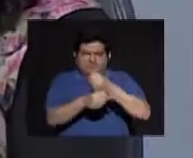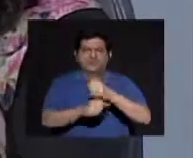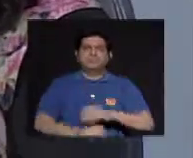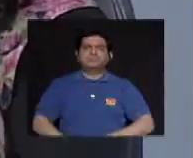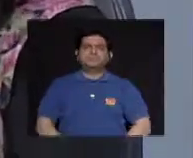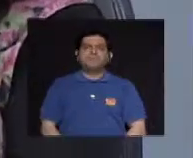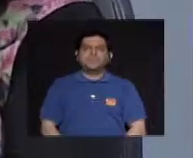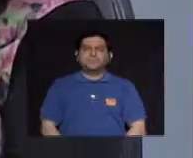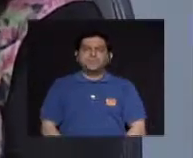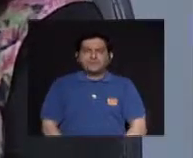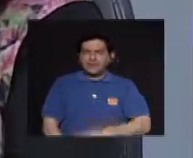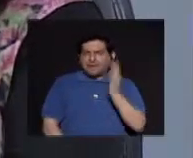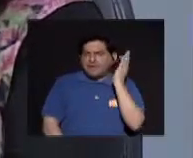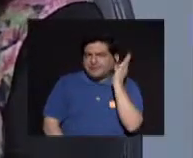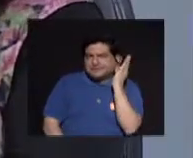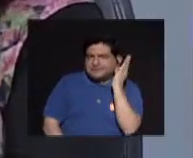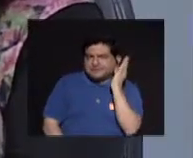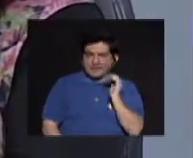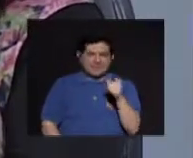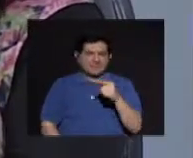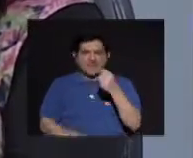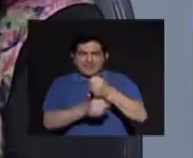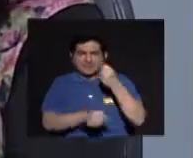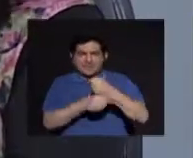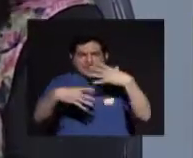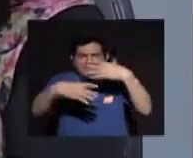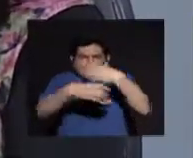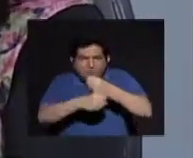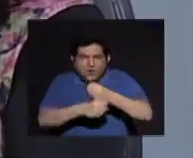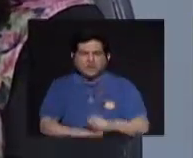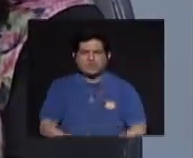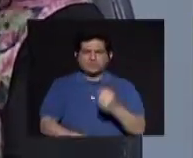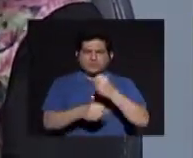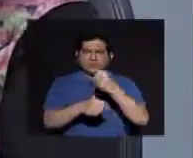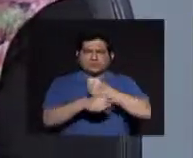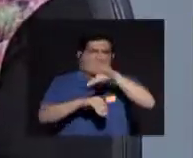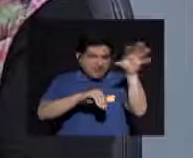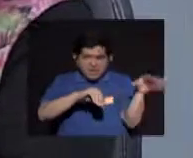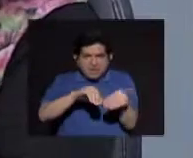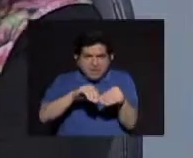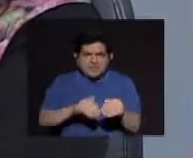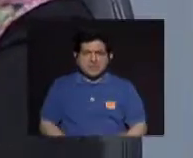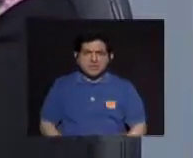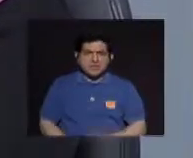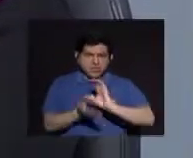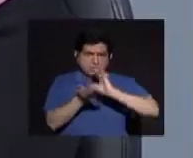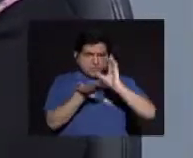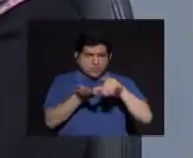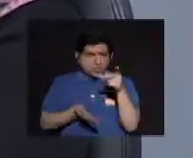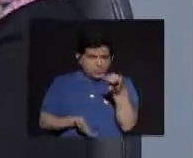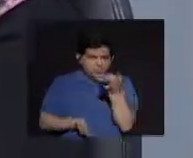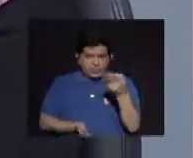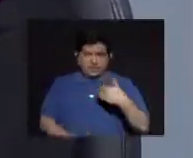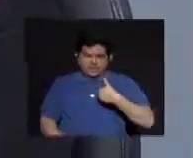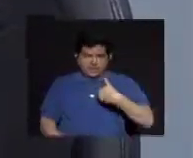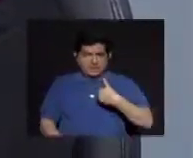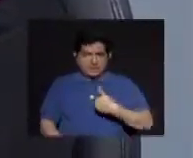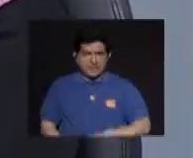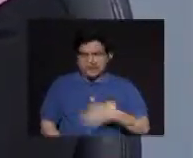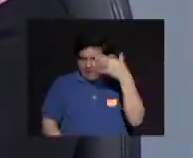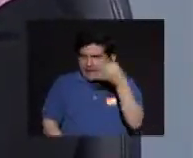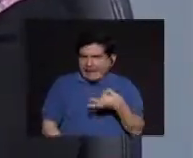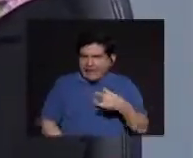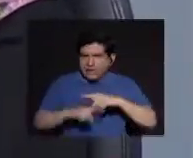esta producción. Chicas, esta producción se hizo, me imagino, como un trabajo más de los cursos que